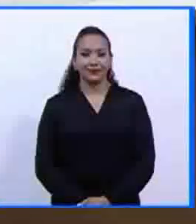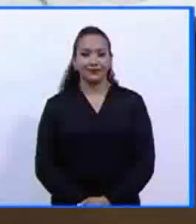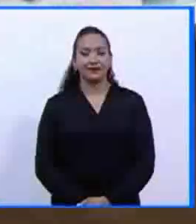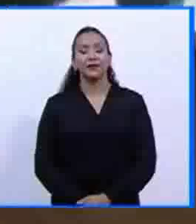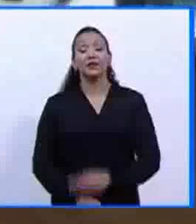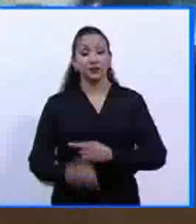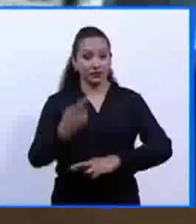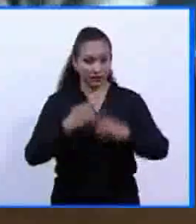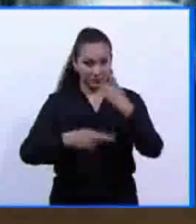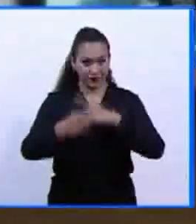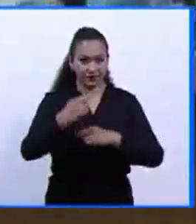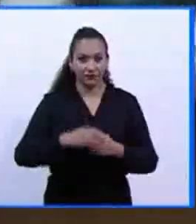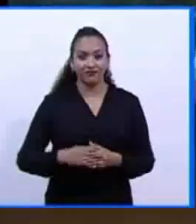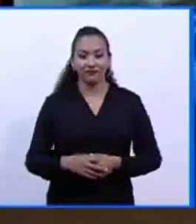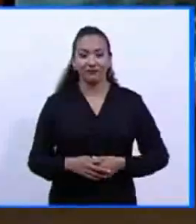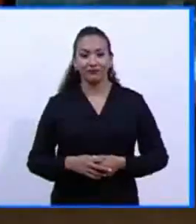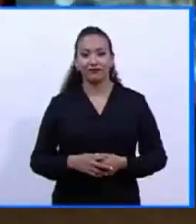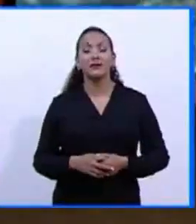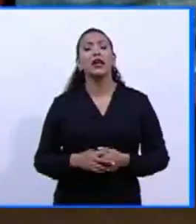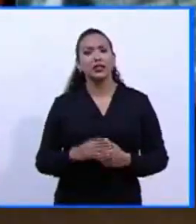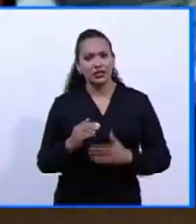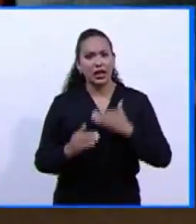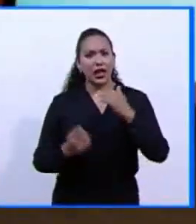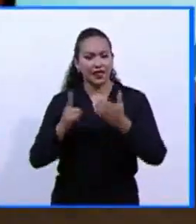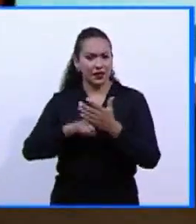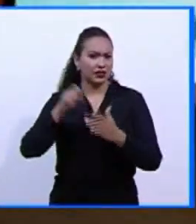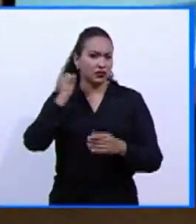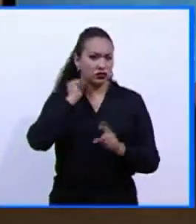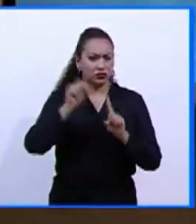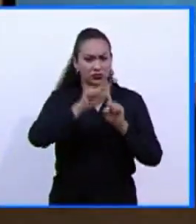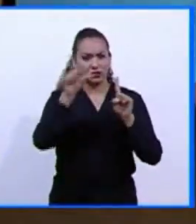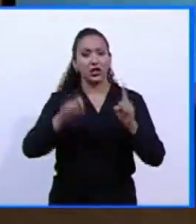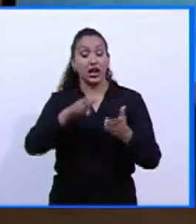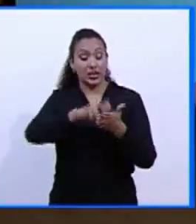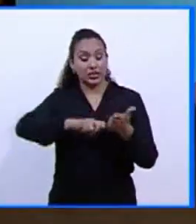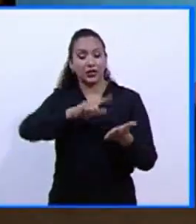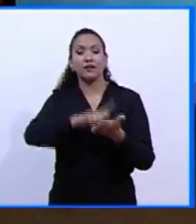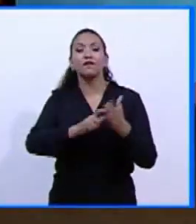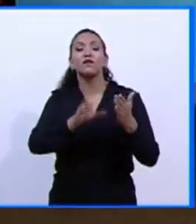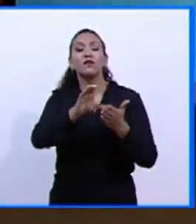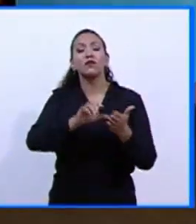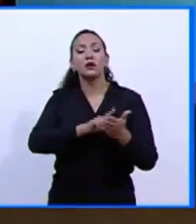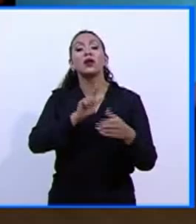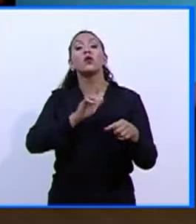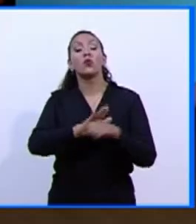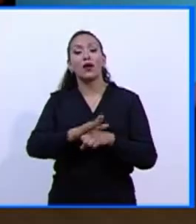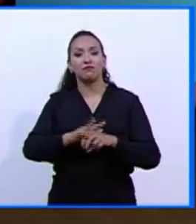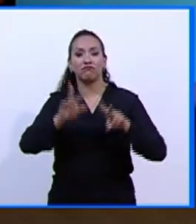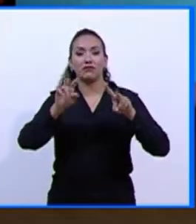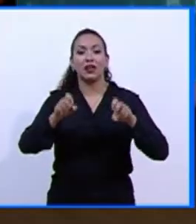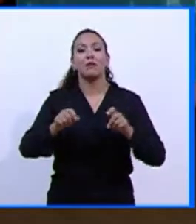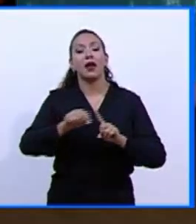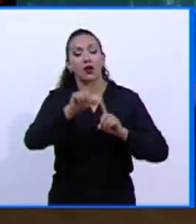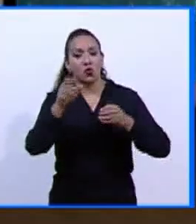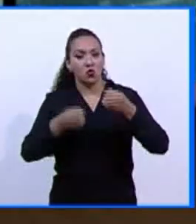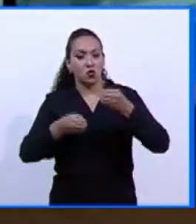Más adelante, avanza en el Senado de la República reforma constitucional sobre soberanía judicial.